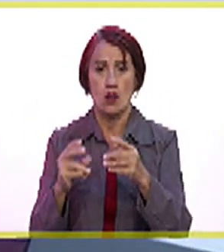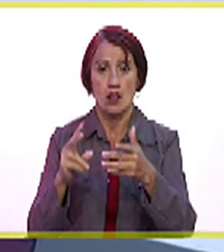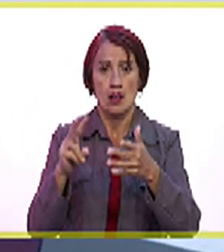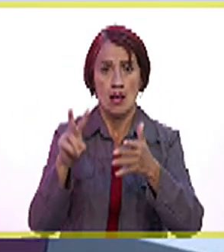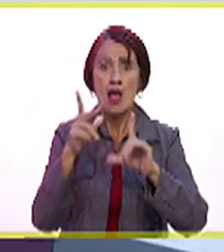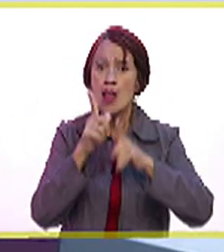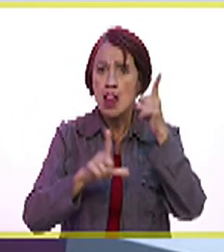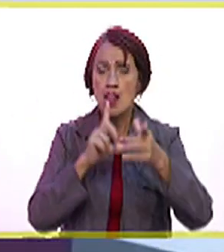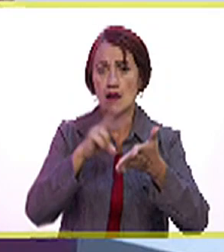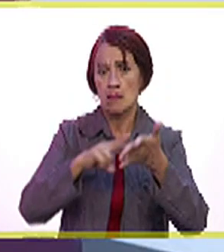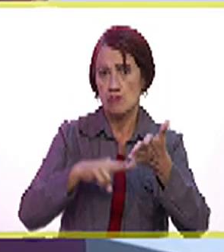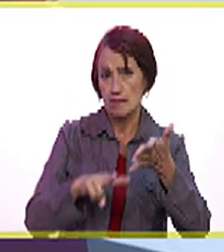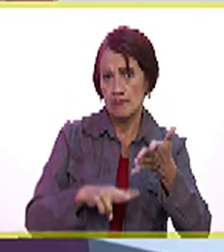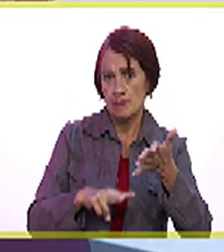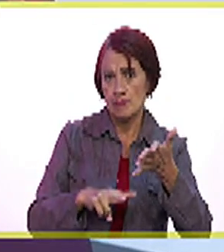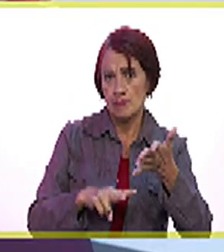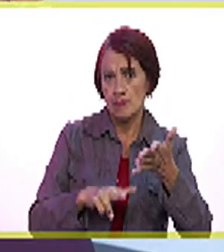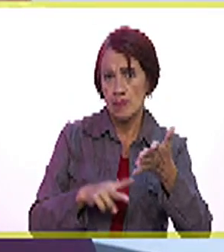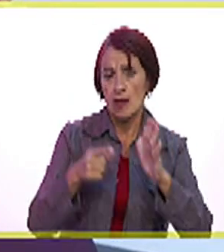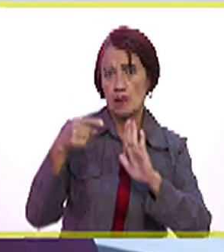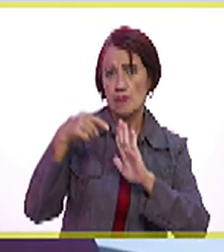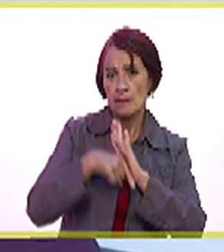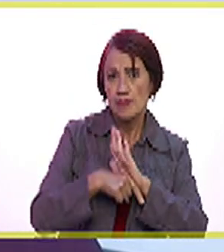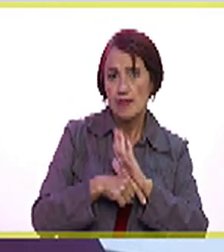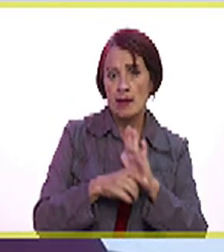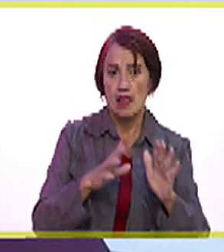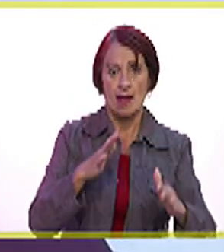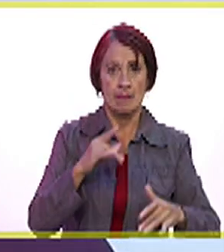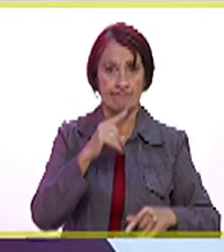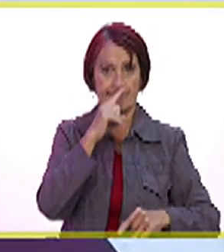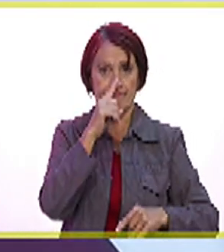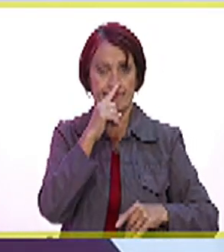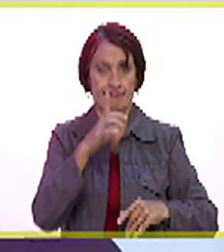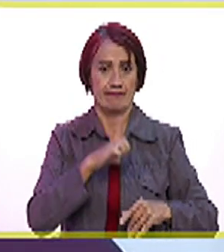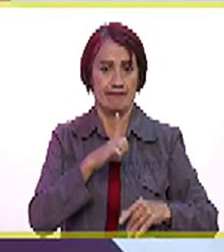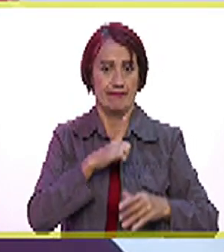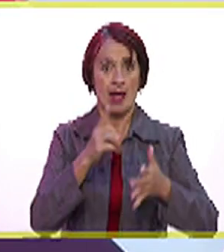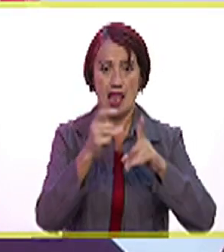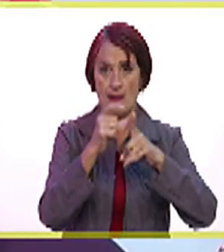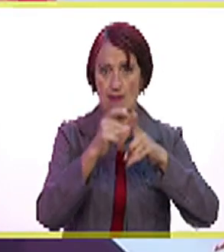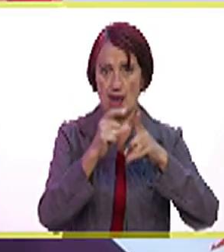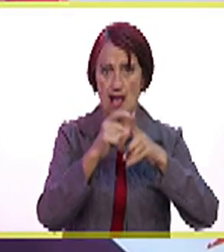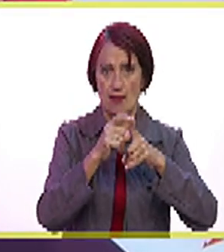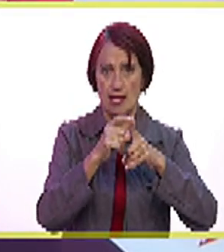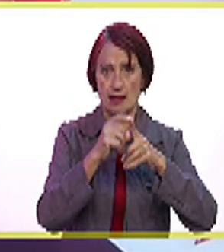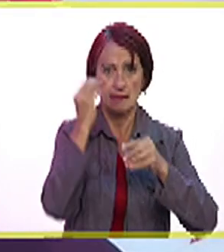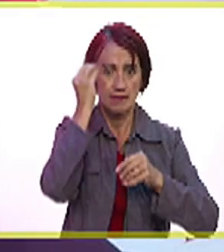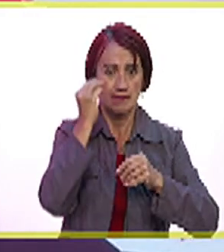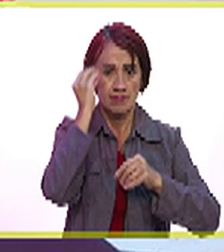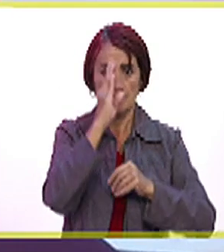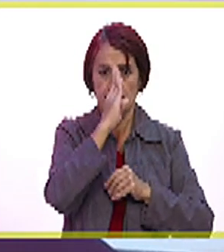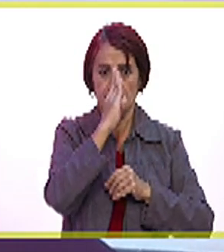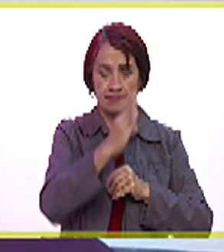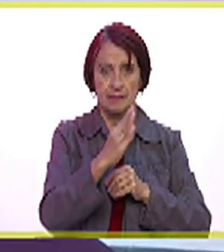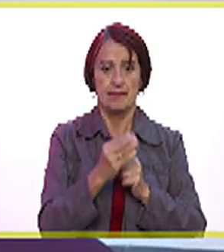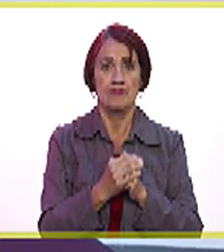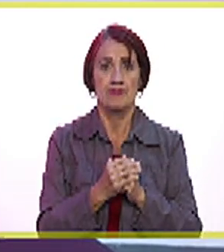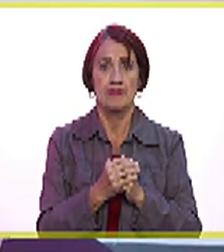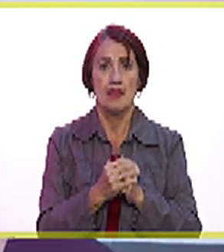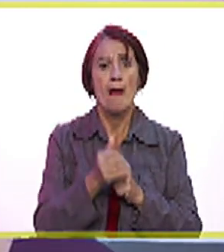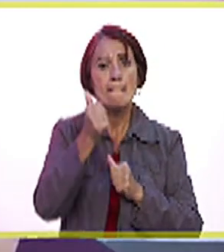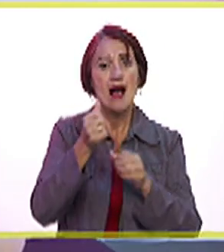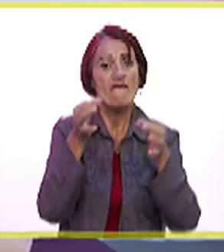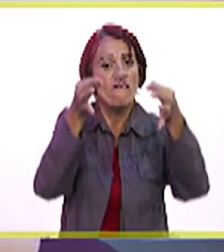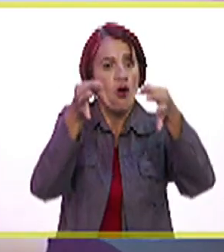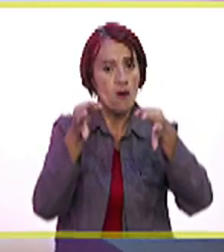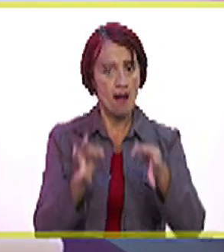es sofisticado, es elegante, las palabras se piensan con eficaz, con más formal